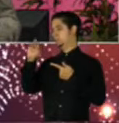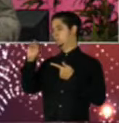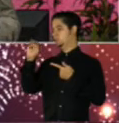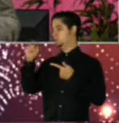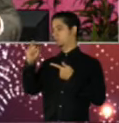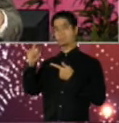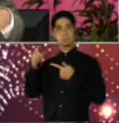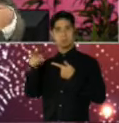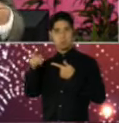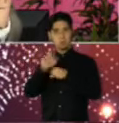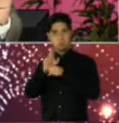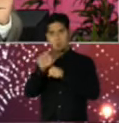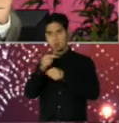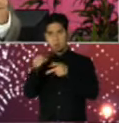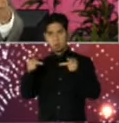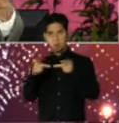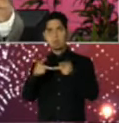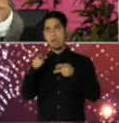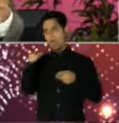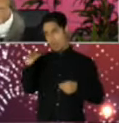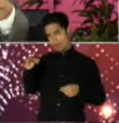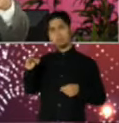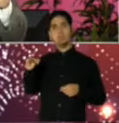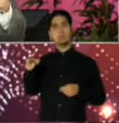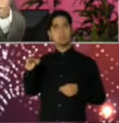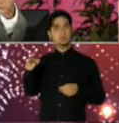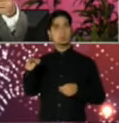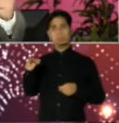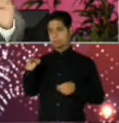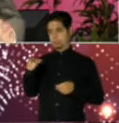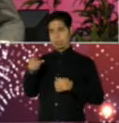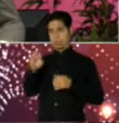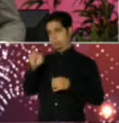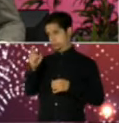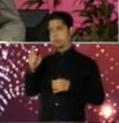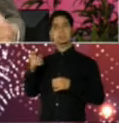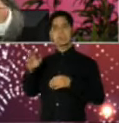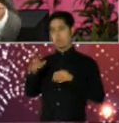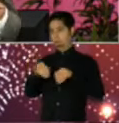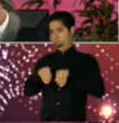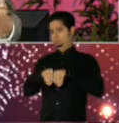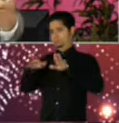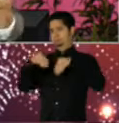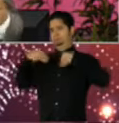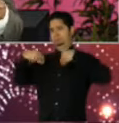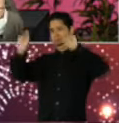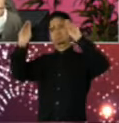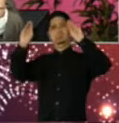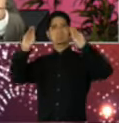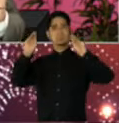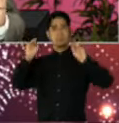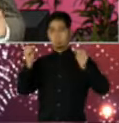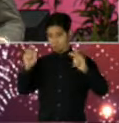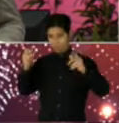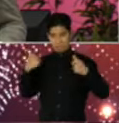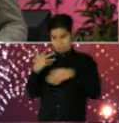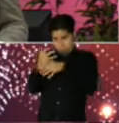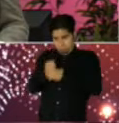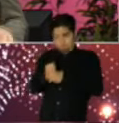en algunos lugares. Eso se ha recetado y se ha liberalizado de una manera que por lo que sé, mucha gente lo